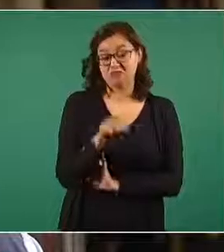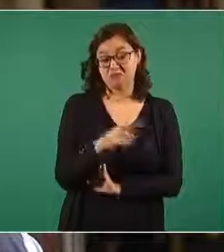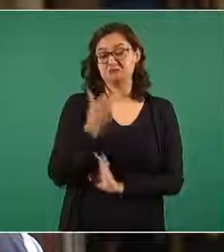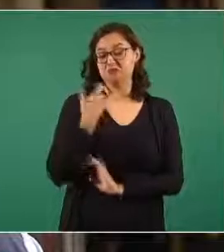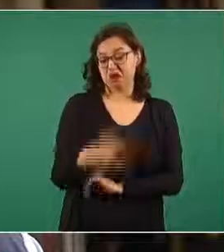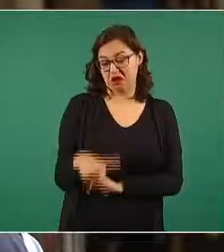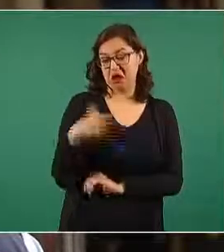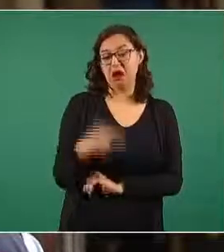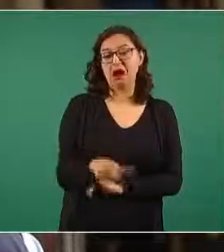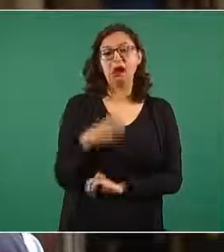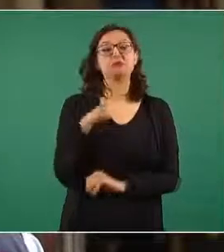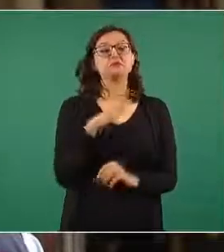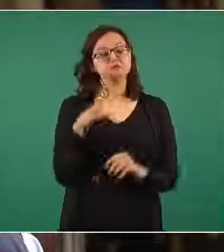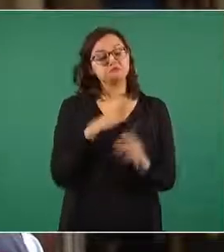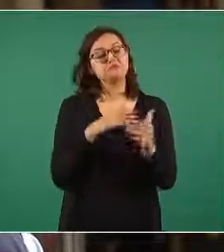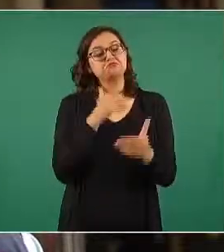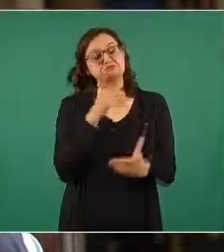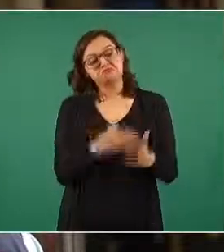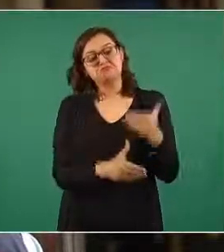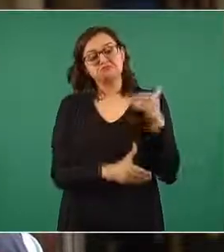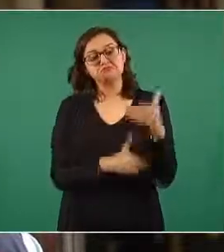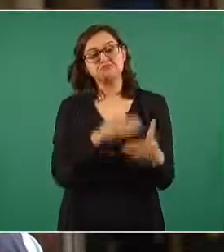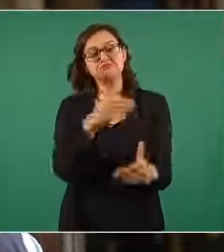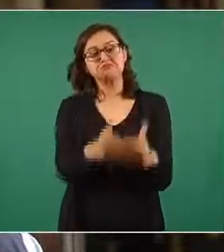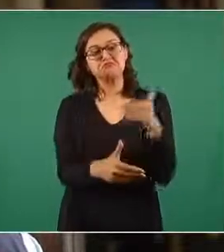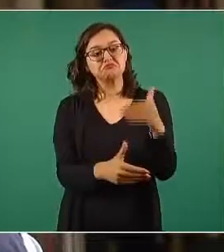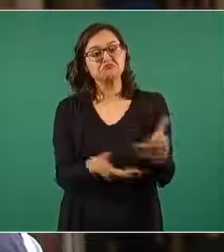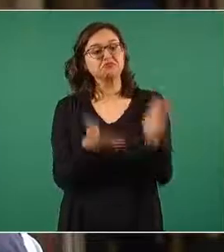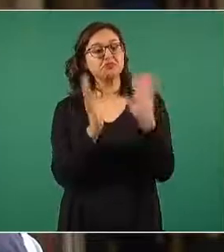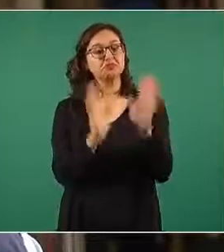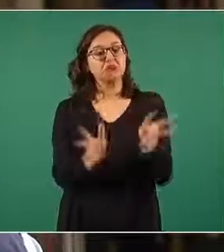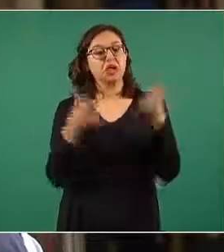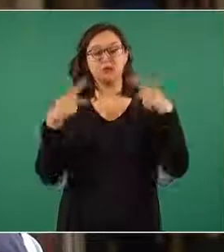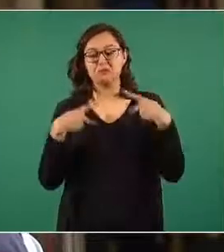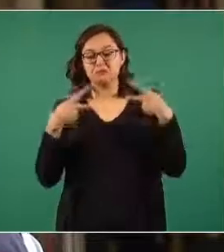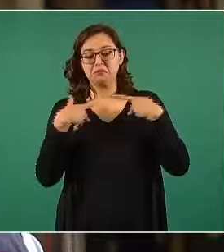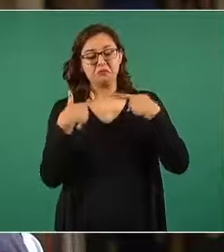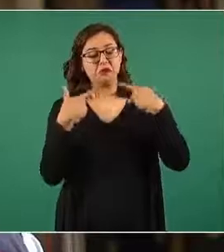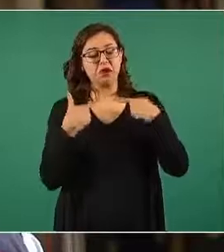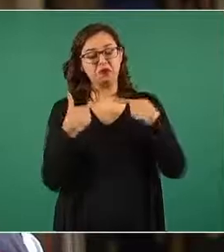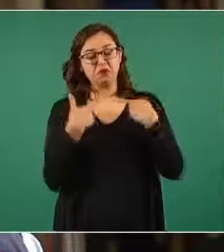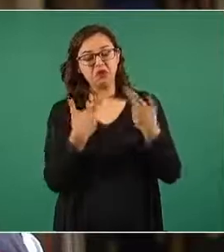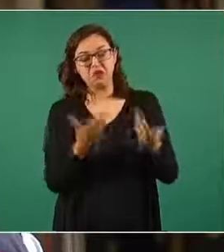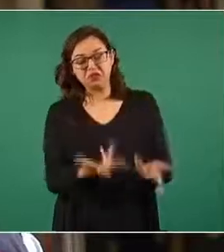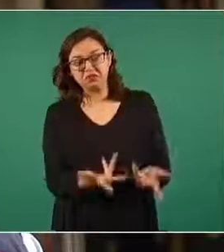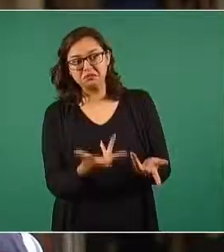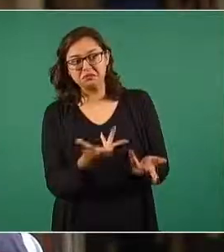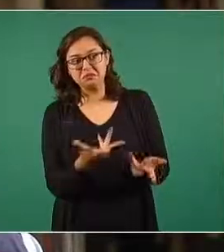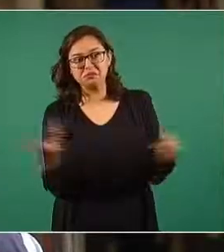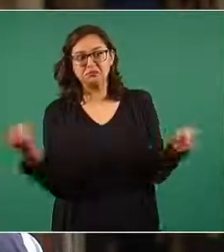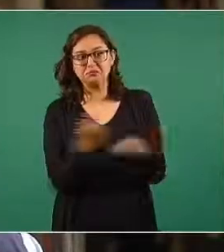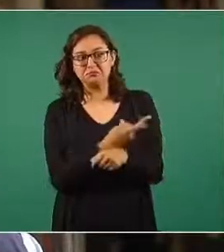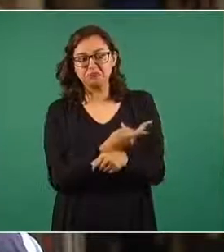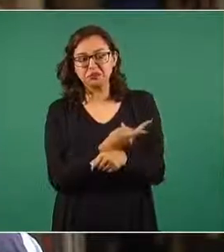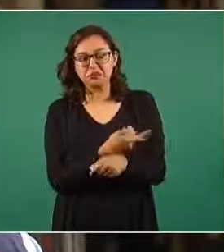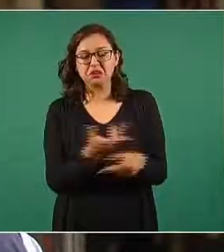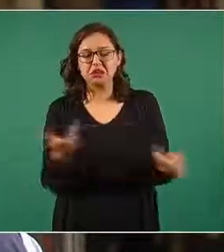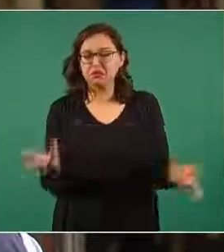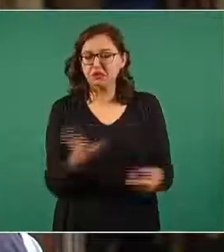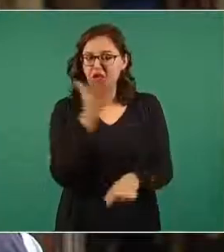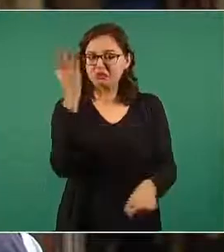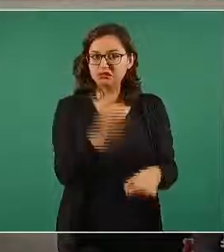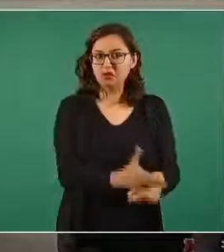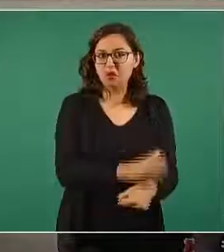final, o sea, llegó a un final y resulta que exoneran a estas personas, a sus agresores, en el Poder Judicial. Entonces…